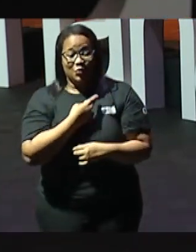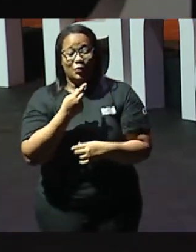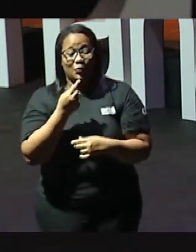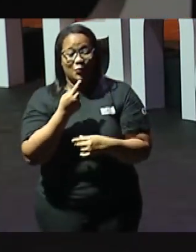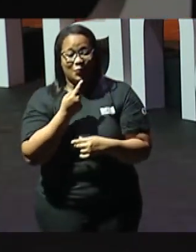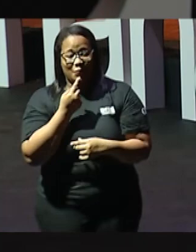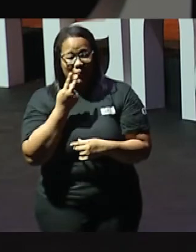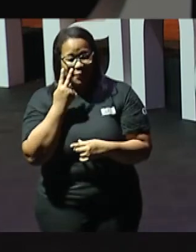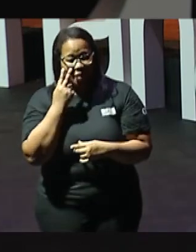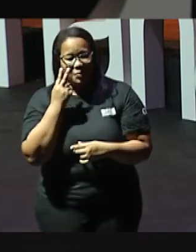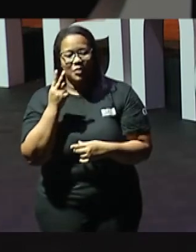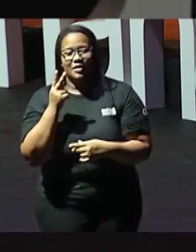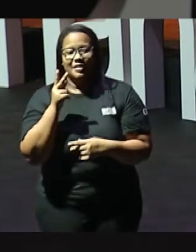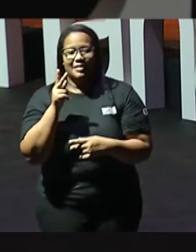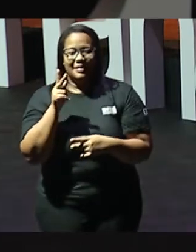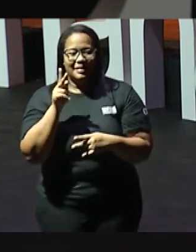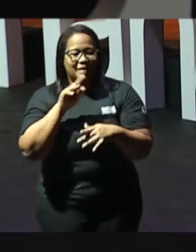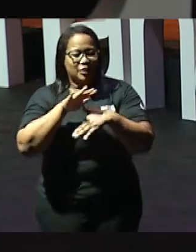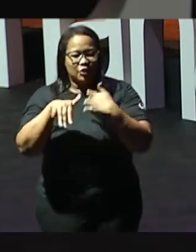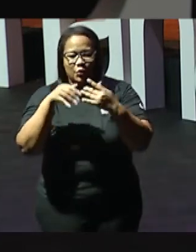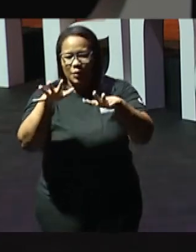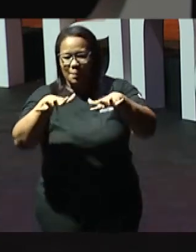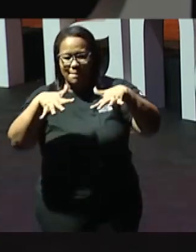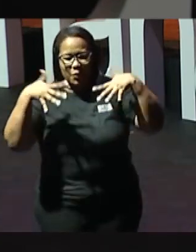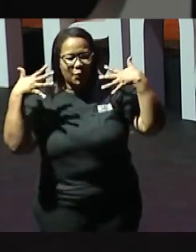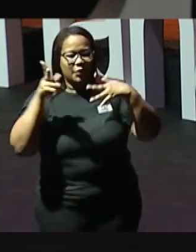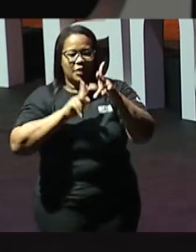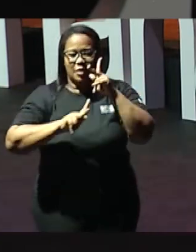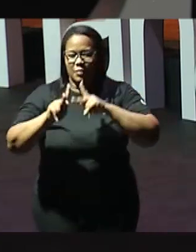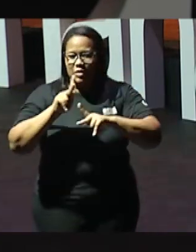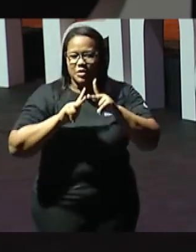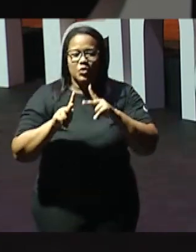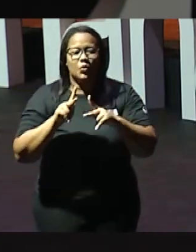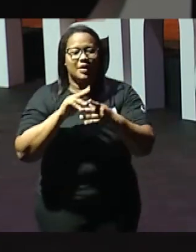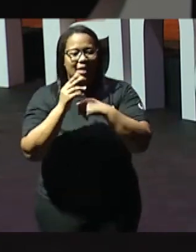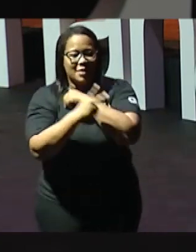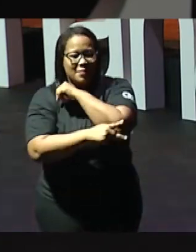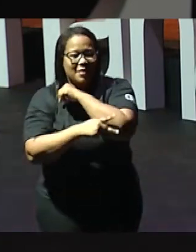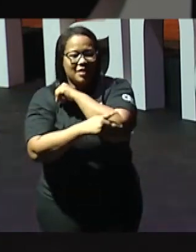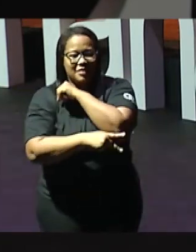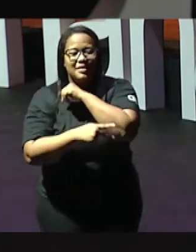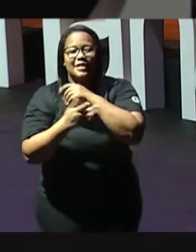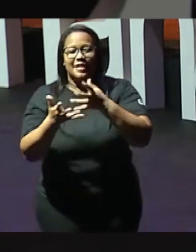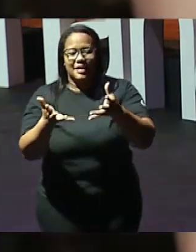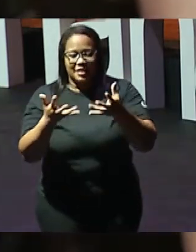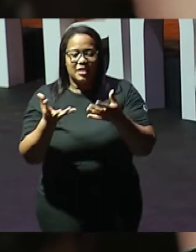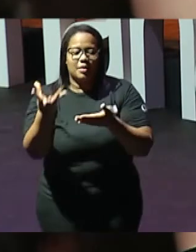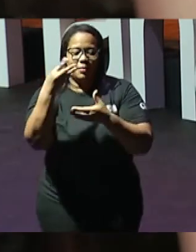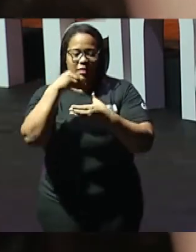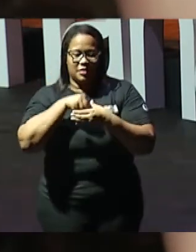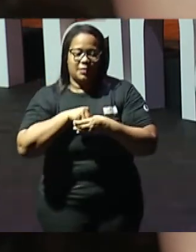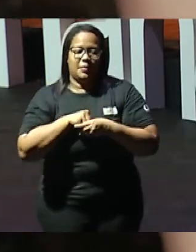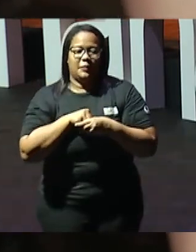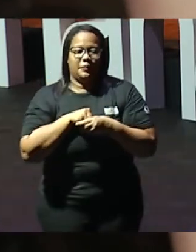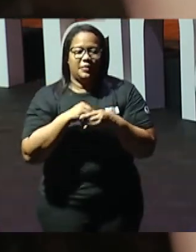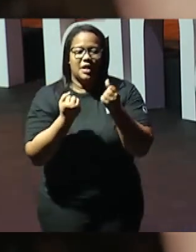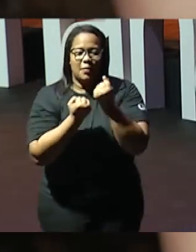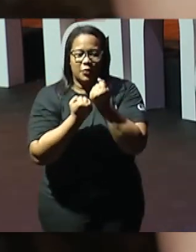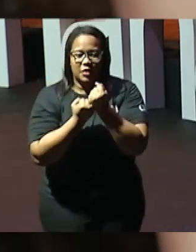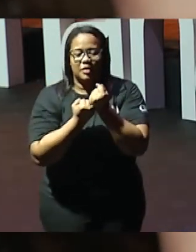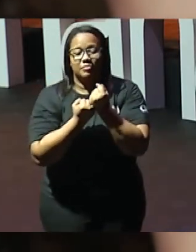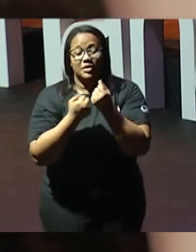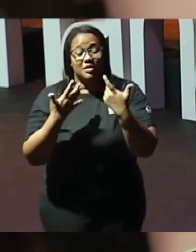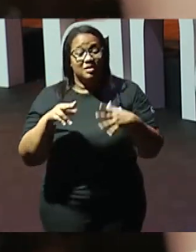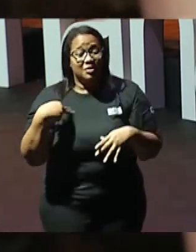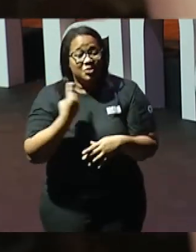cosas diferente y que el país quería participar en algo que dignificar el talento de nuestro país ya nosotros teníamos el